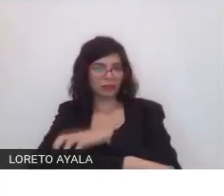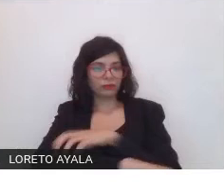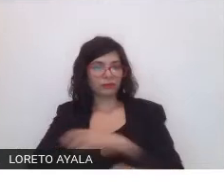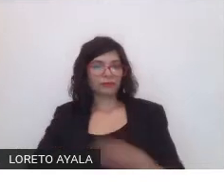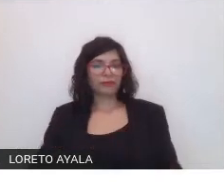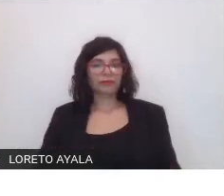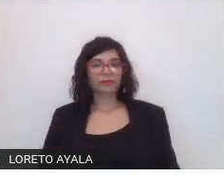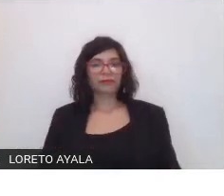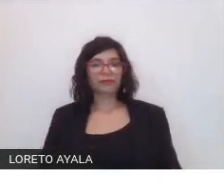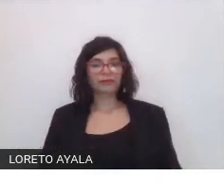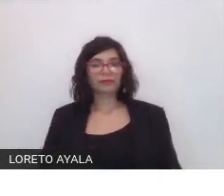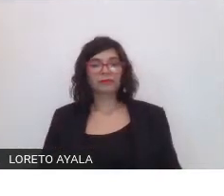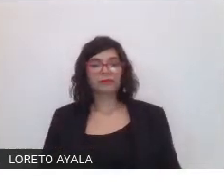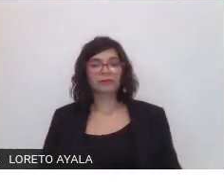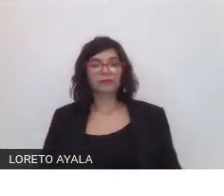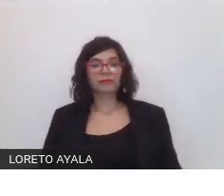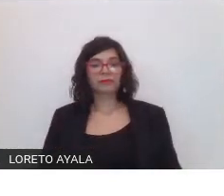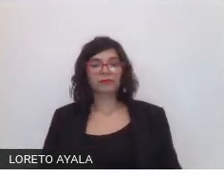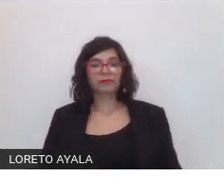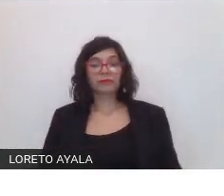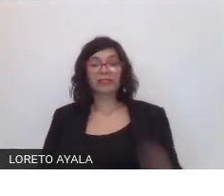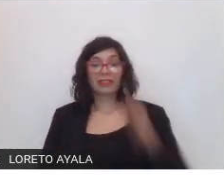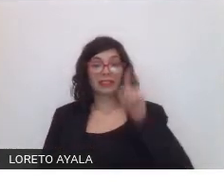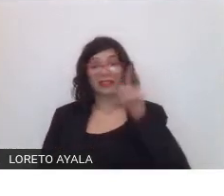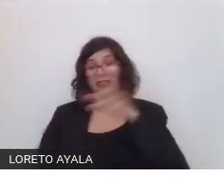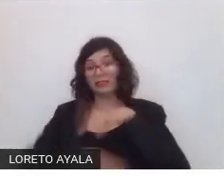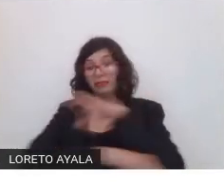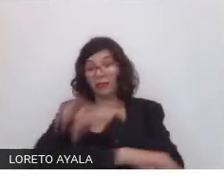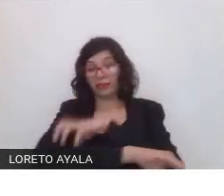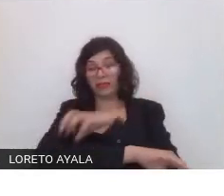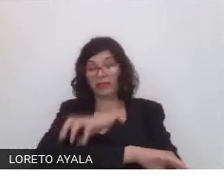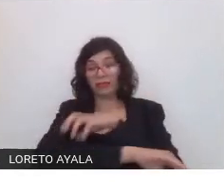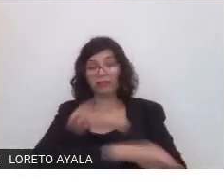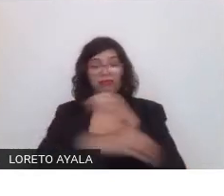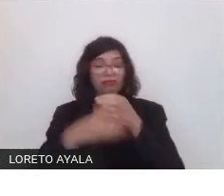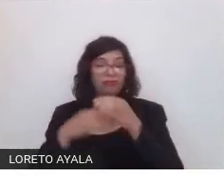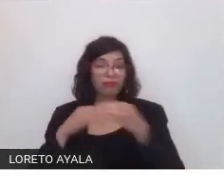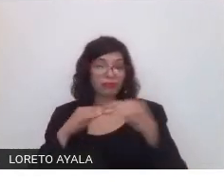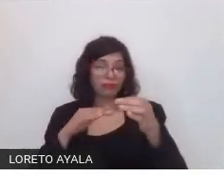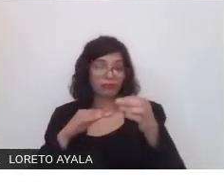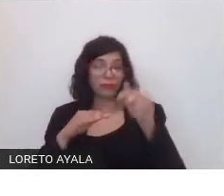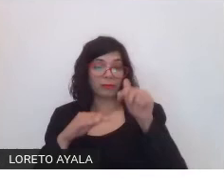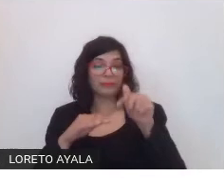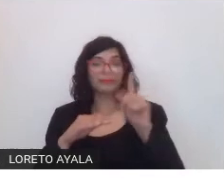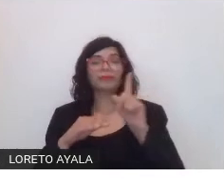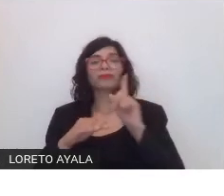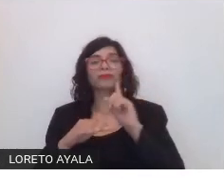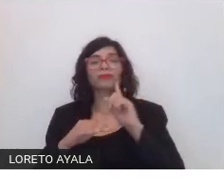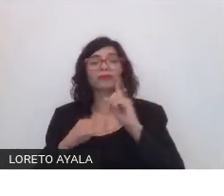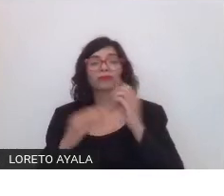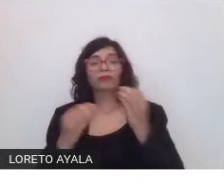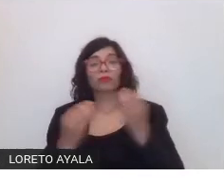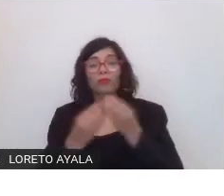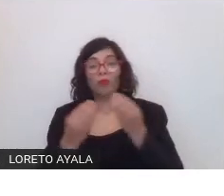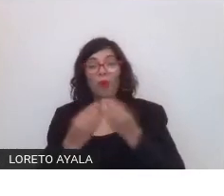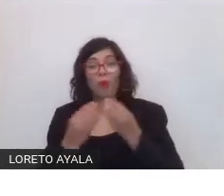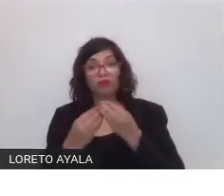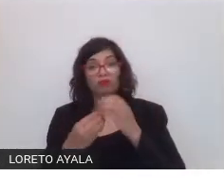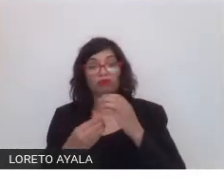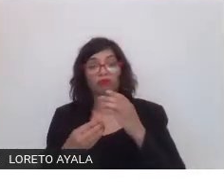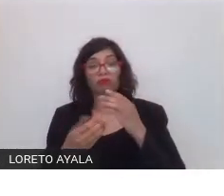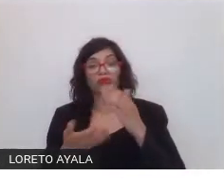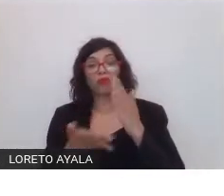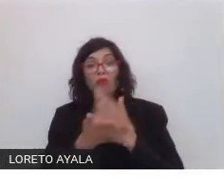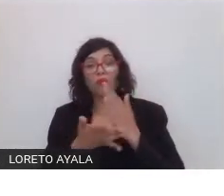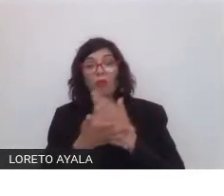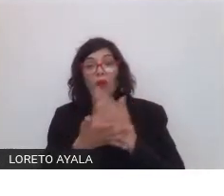a tu primera pregunta, es una de las provincias, quizás no con más cantidad de escuelas rurales o